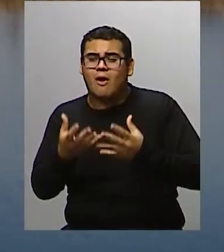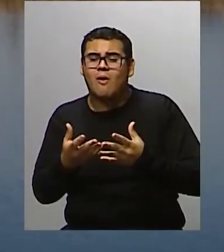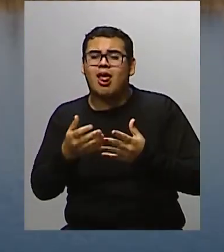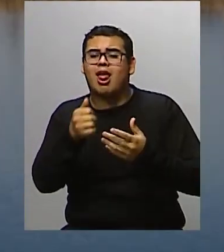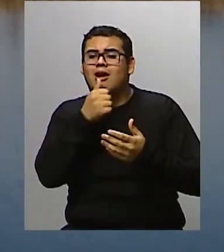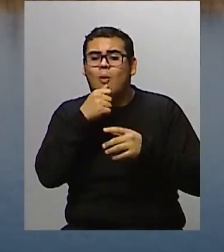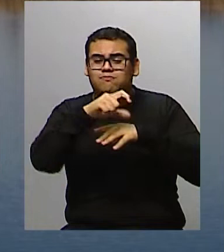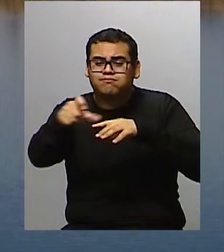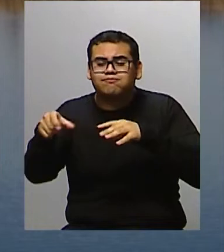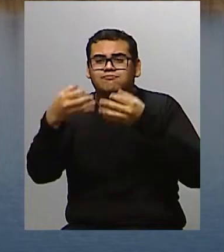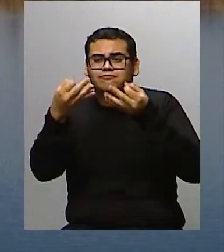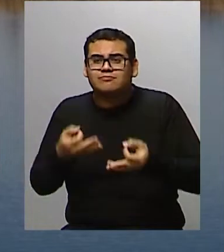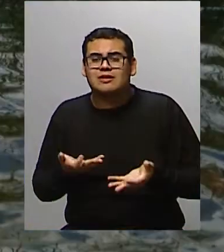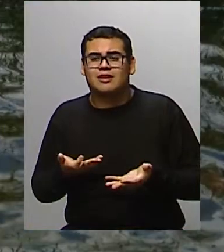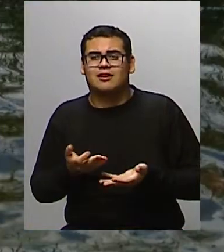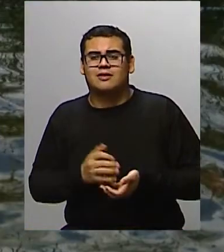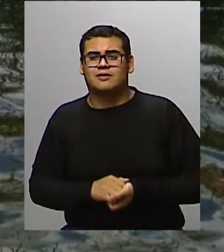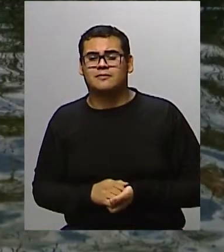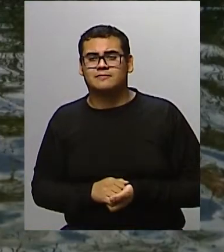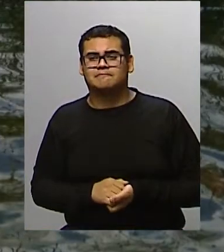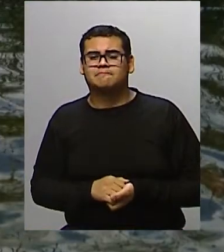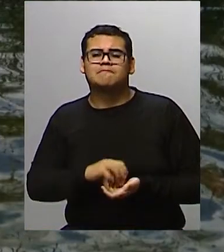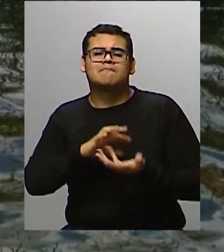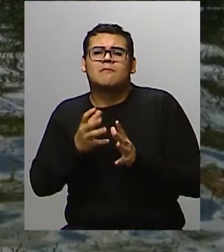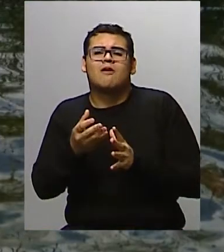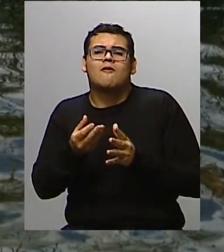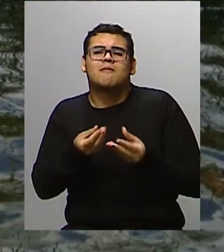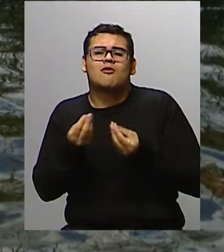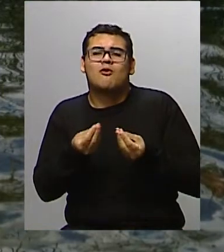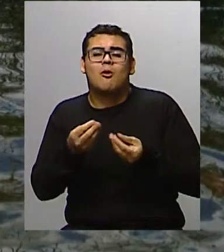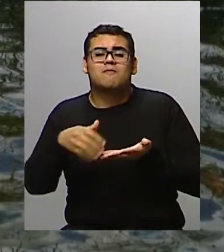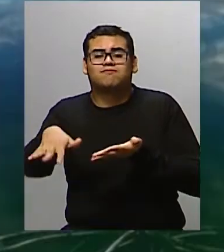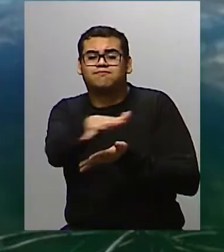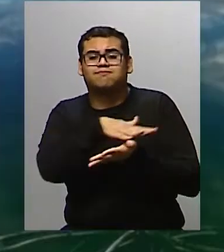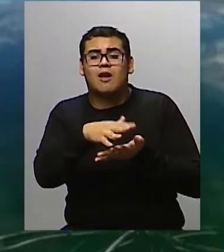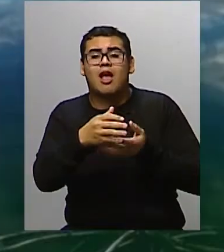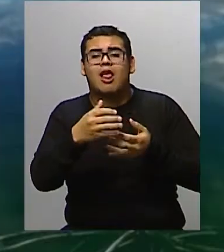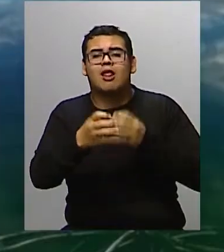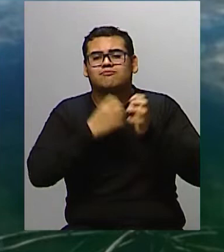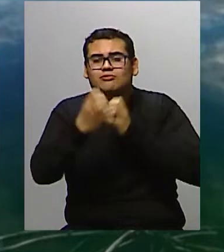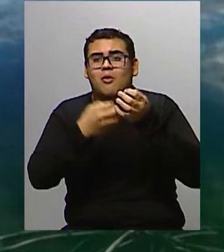la cuenca pueda mantener sistemas productivos además fuera del oasis.